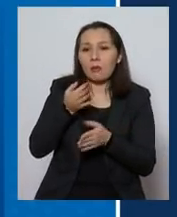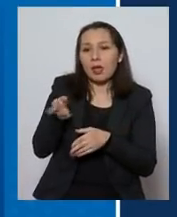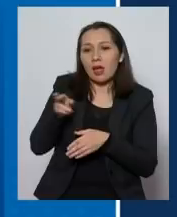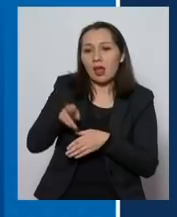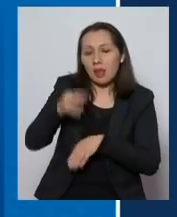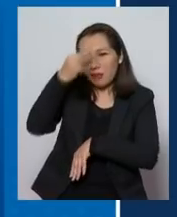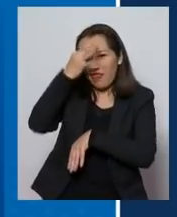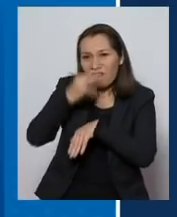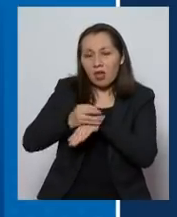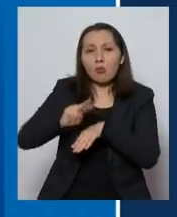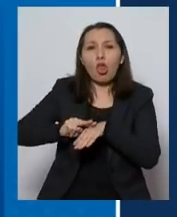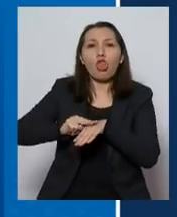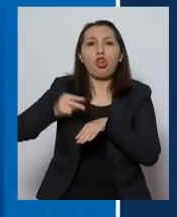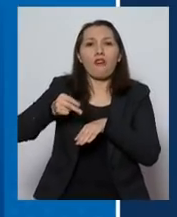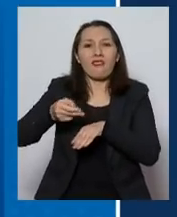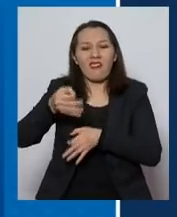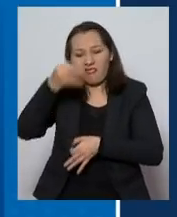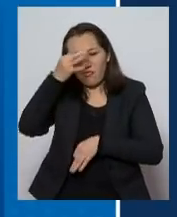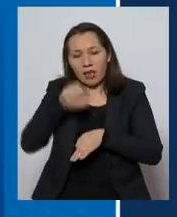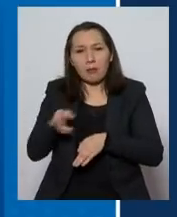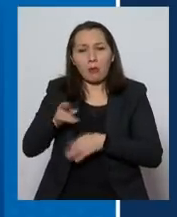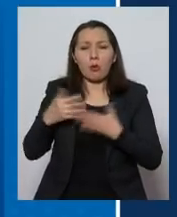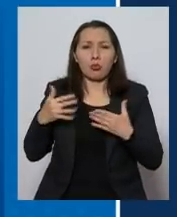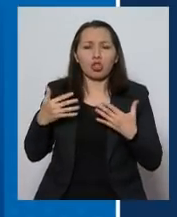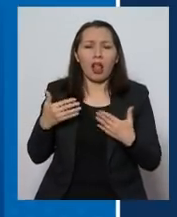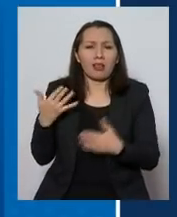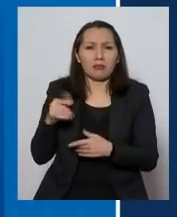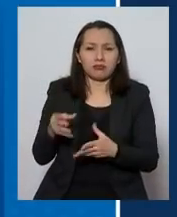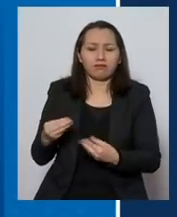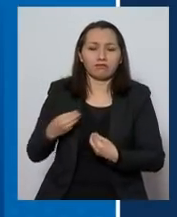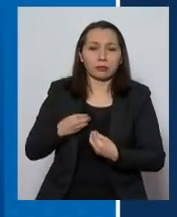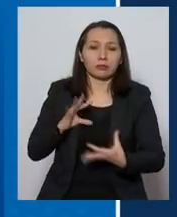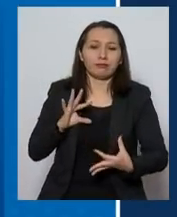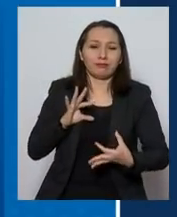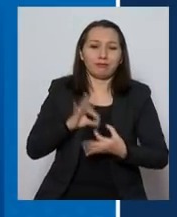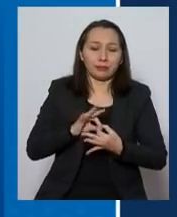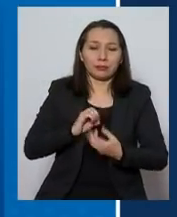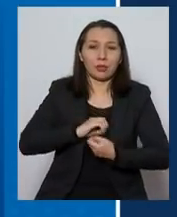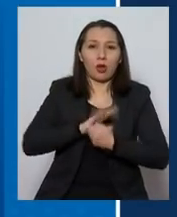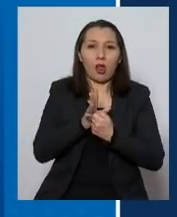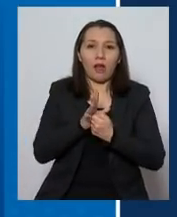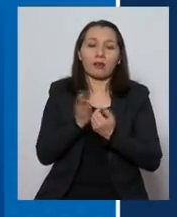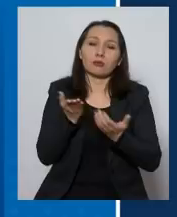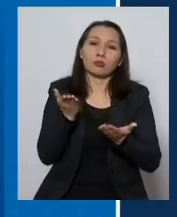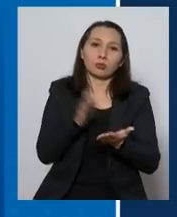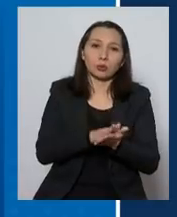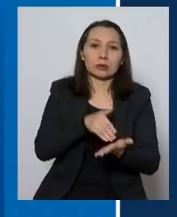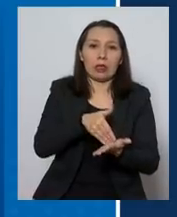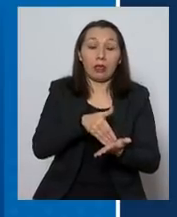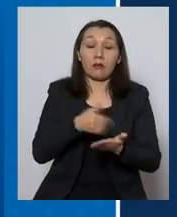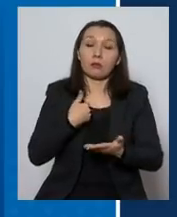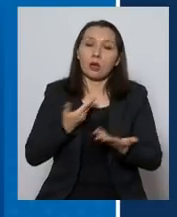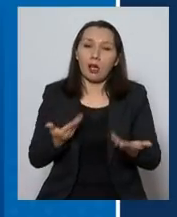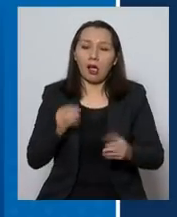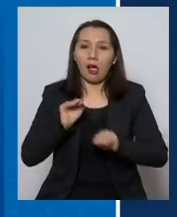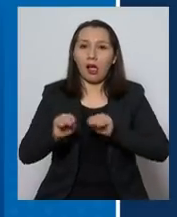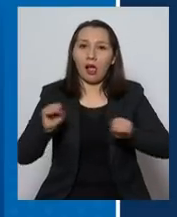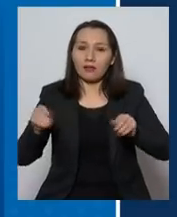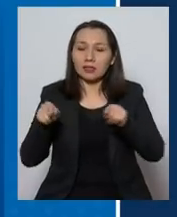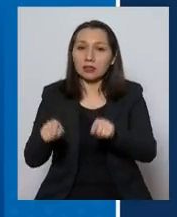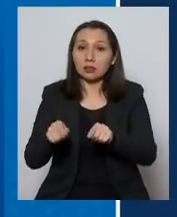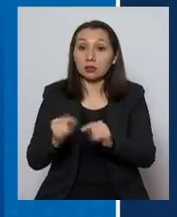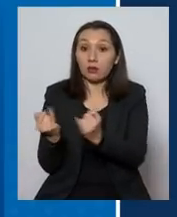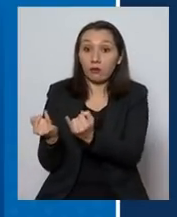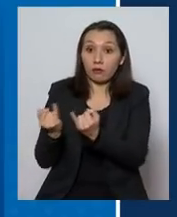tienen comorbilidad, enfermedades crónicas importantes. Y es por eso que hacemos un llamado con